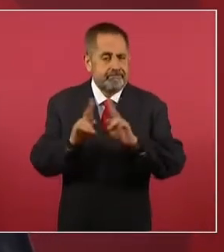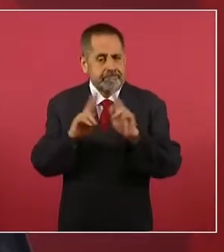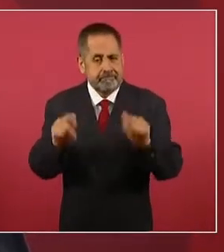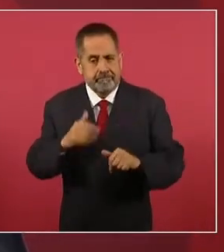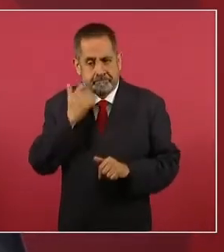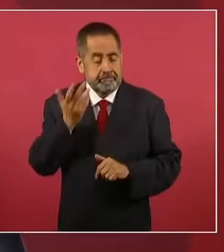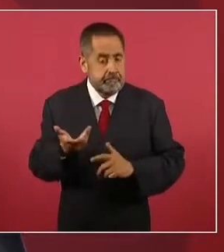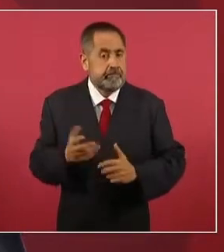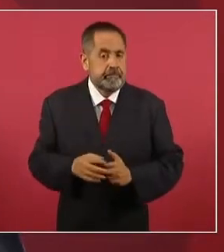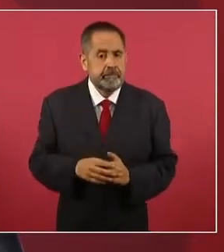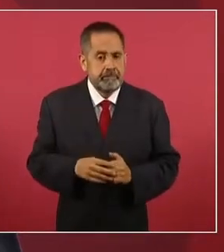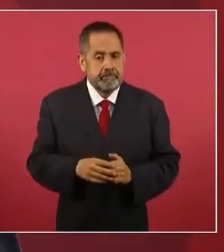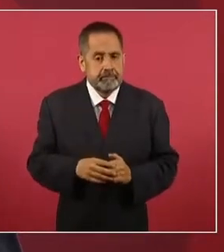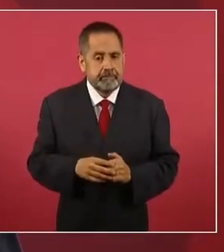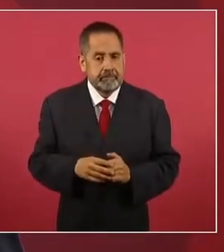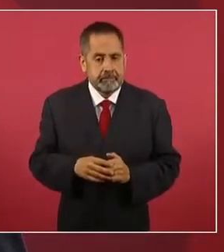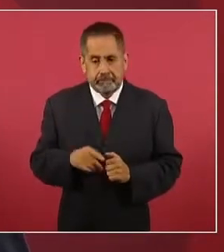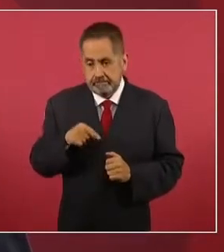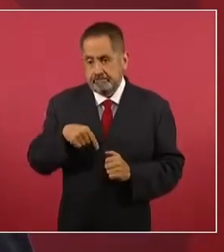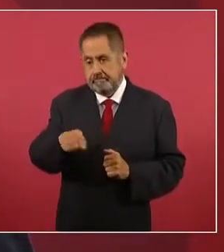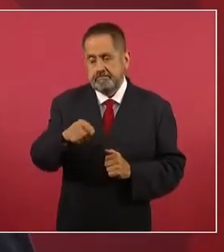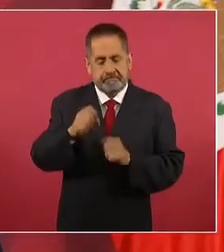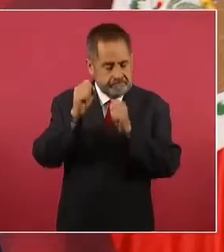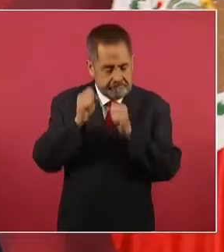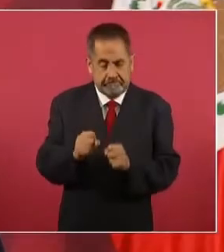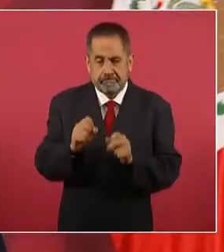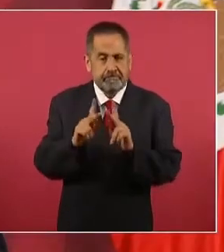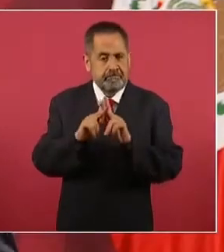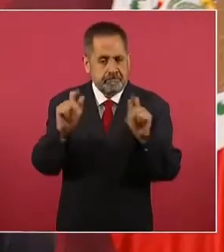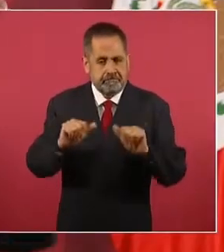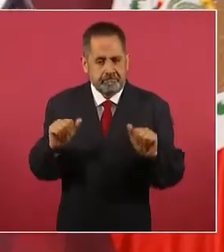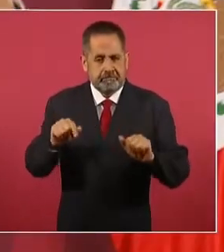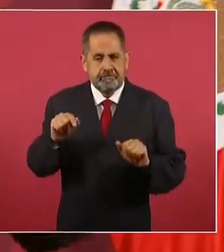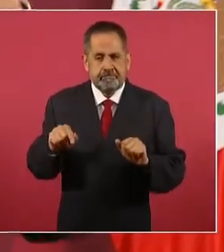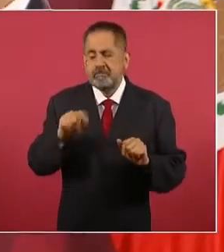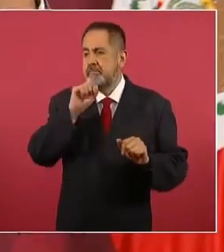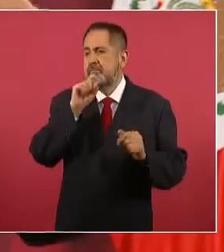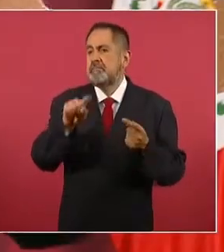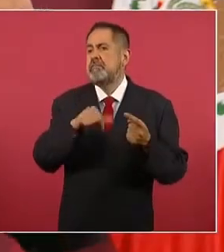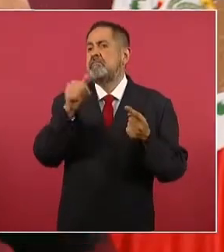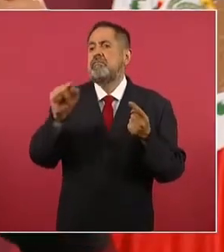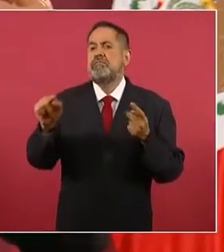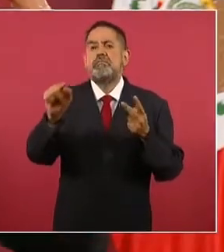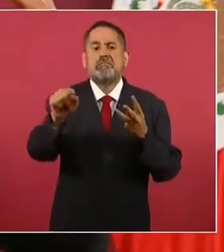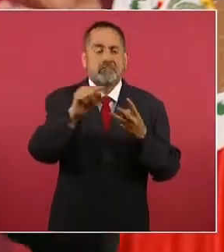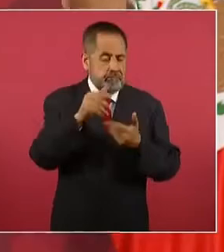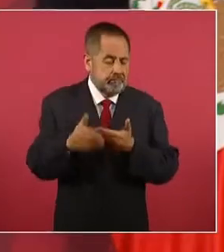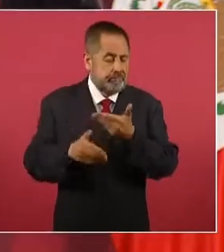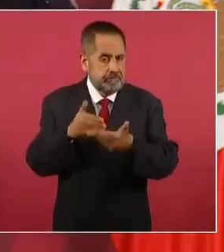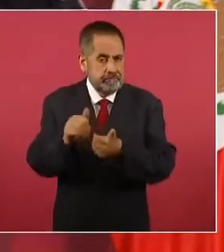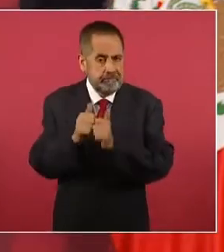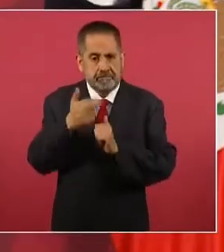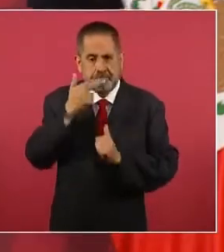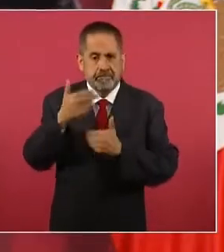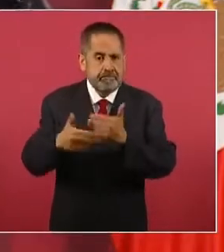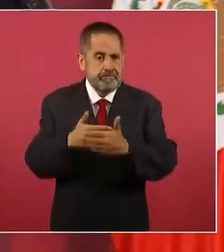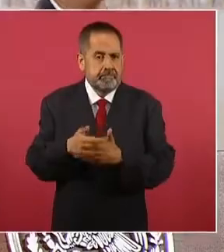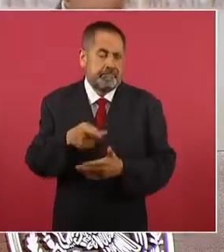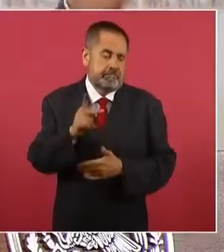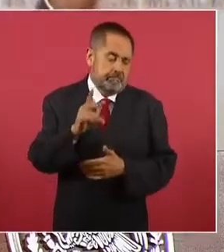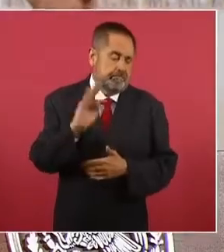y vamos a conseguir la paz ahí. Y en otros pueblos se está avanzando, pero sí sería